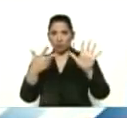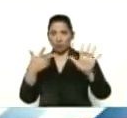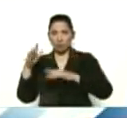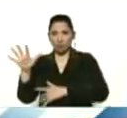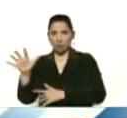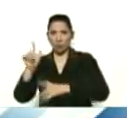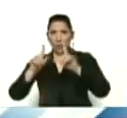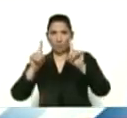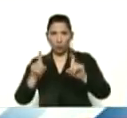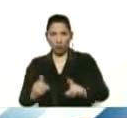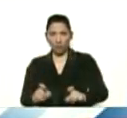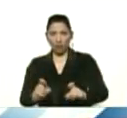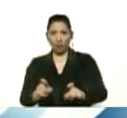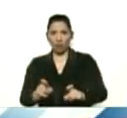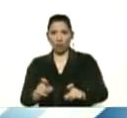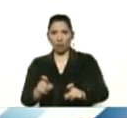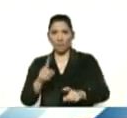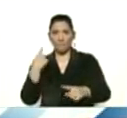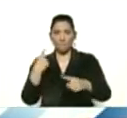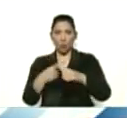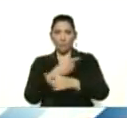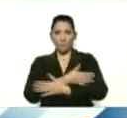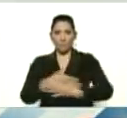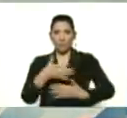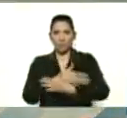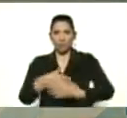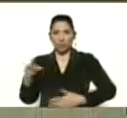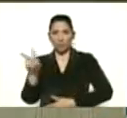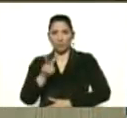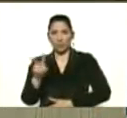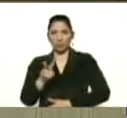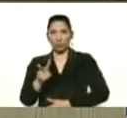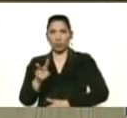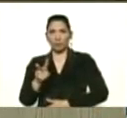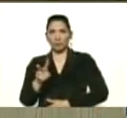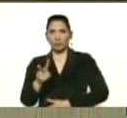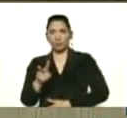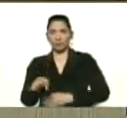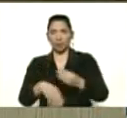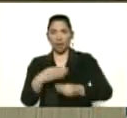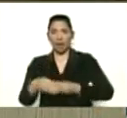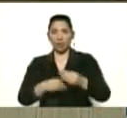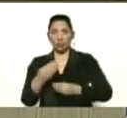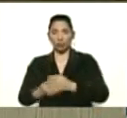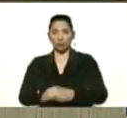13.285 pruebas por millón de habitantes. Venezuela ha hecho